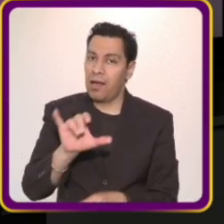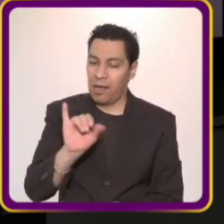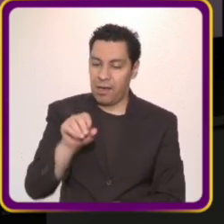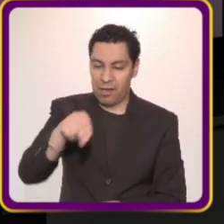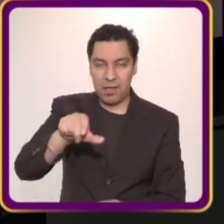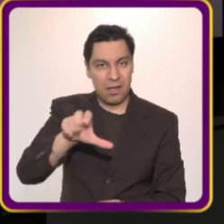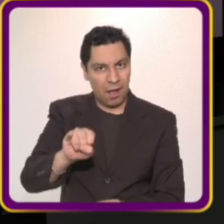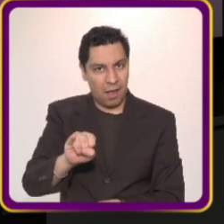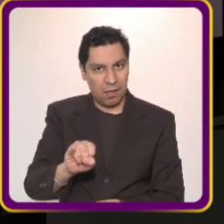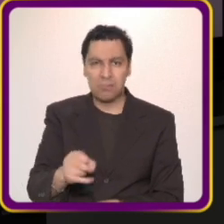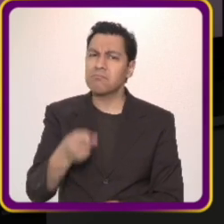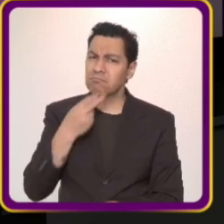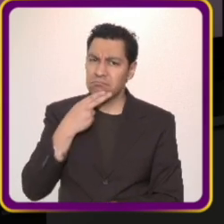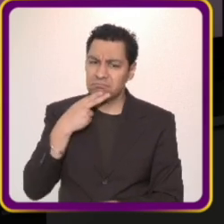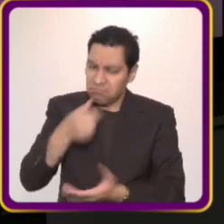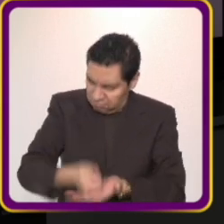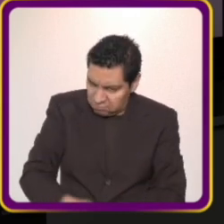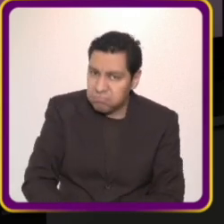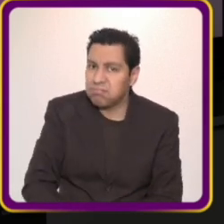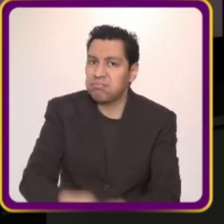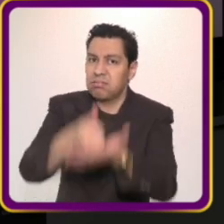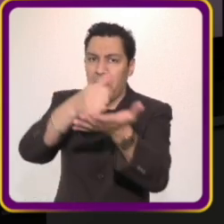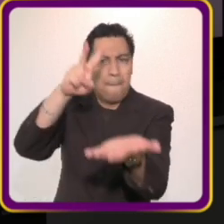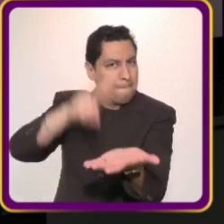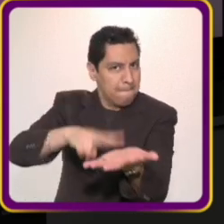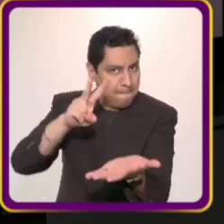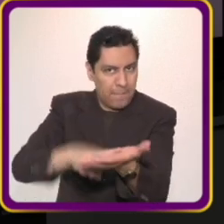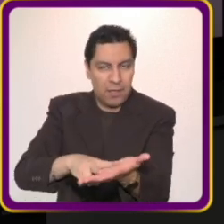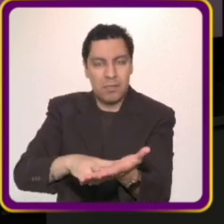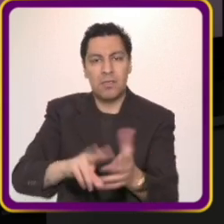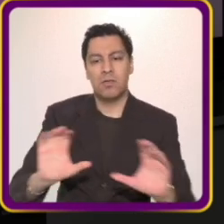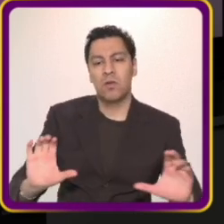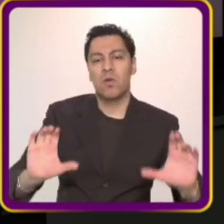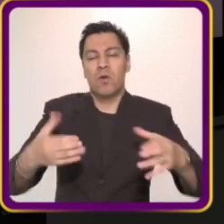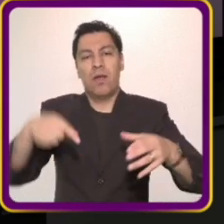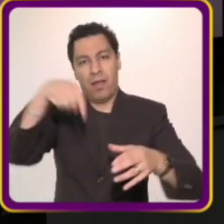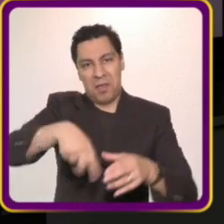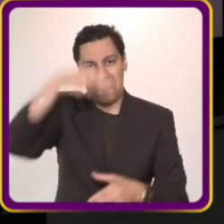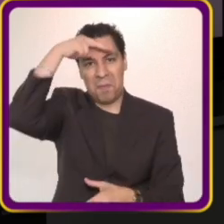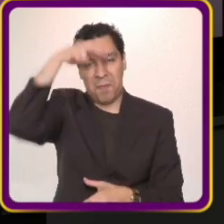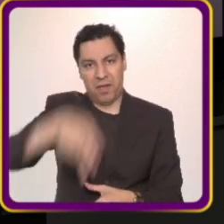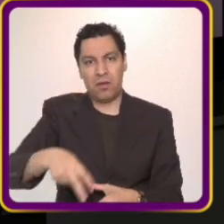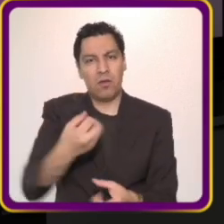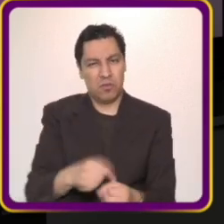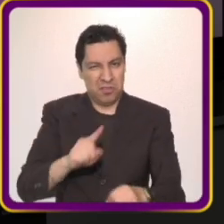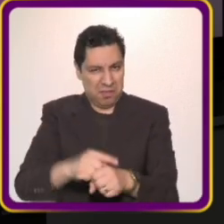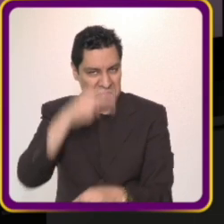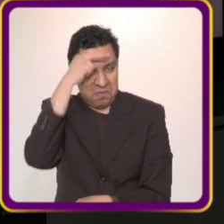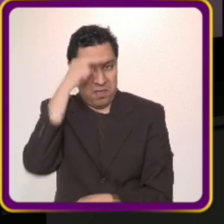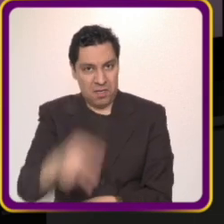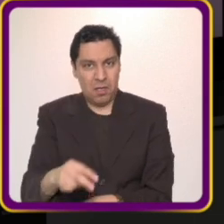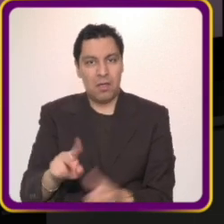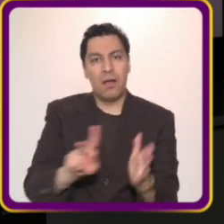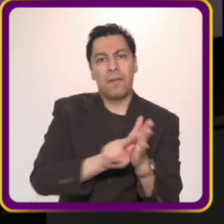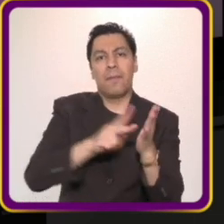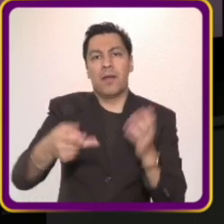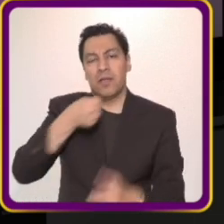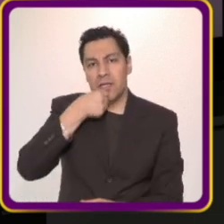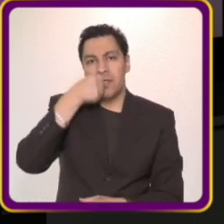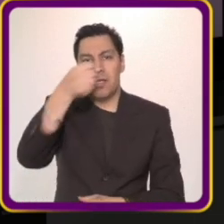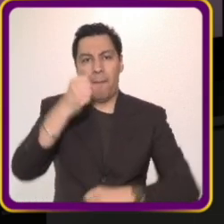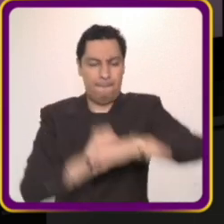INAI sí sirve y es de gran valía para la sociedad mexicana. El periodismo sigue siendo un